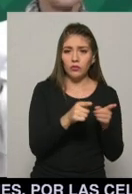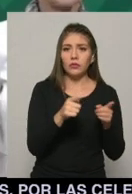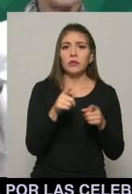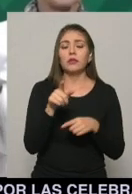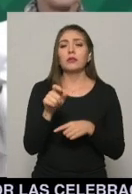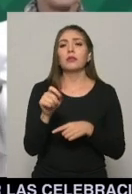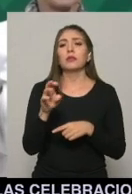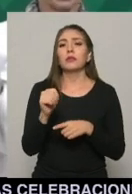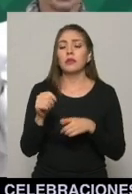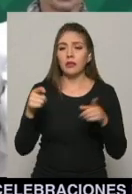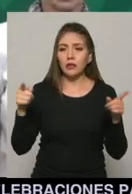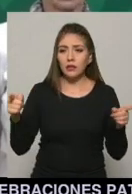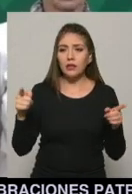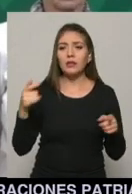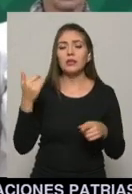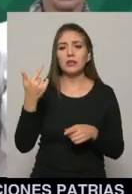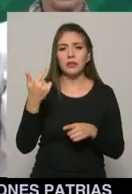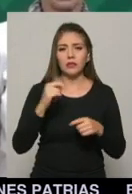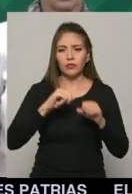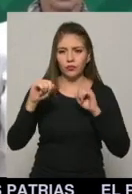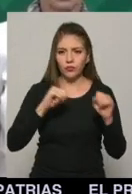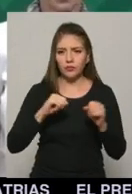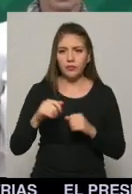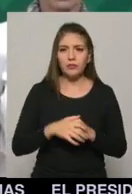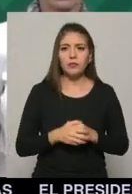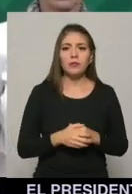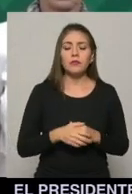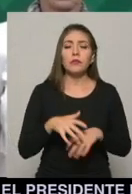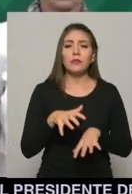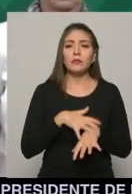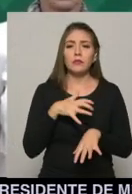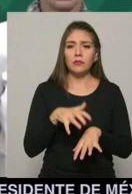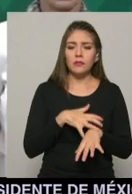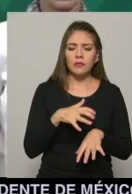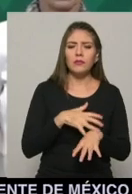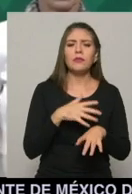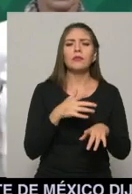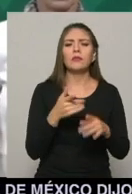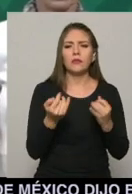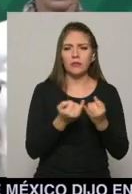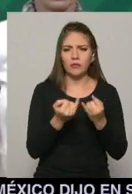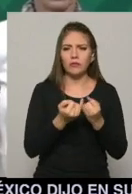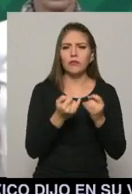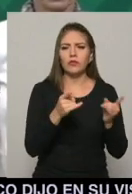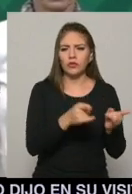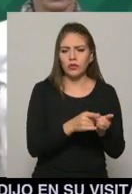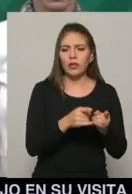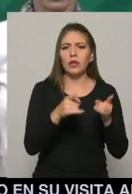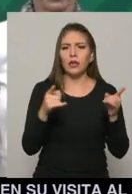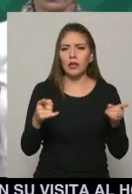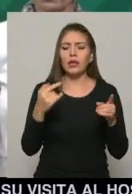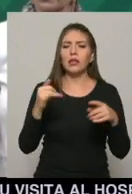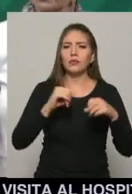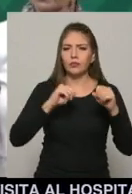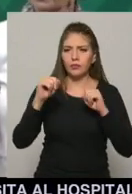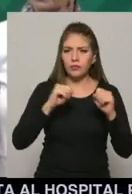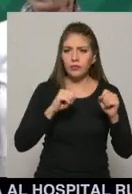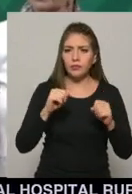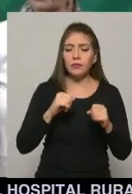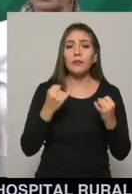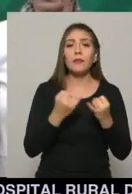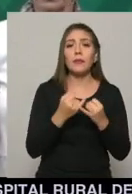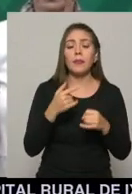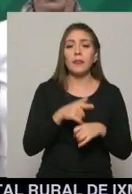granadas. En Tlalpan, 72 armas, 49 cortas, 19 largas y 4 granadas. En